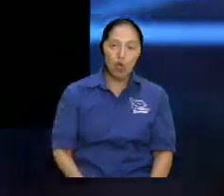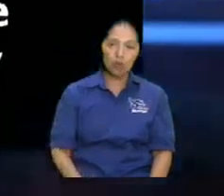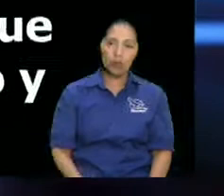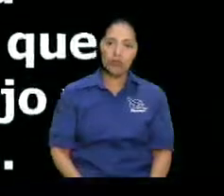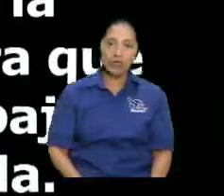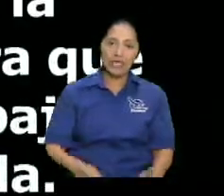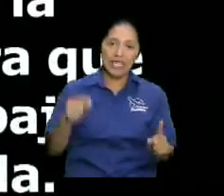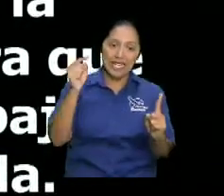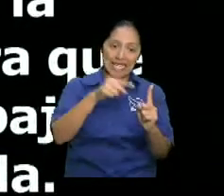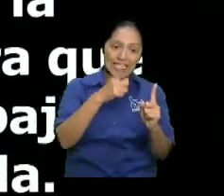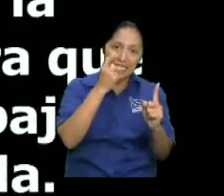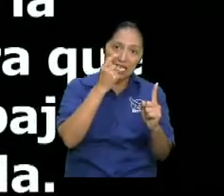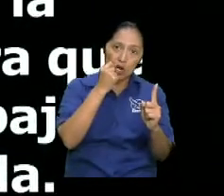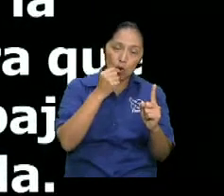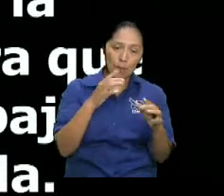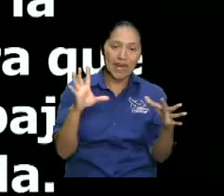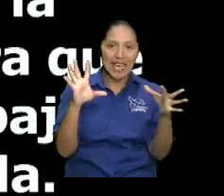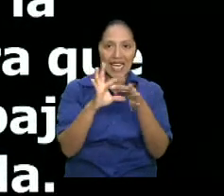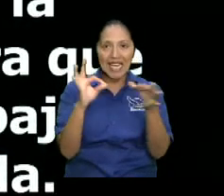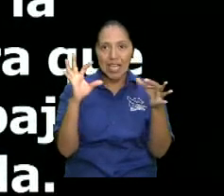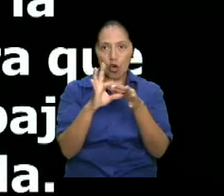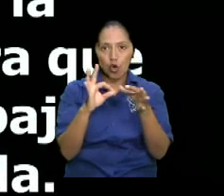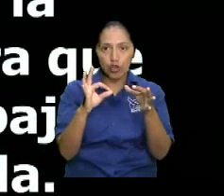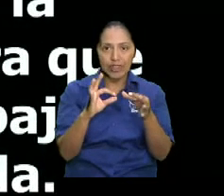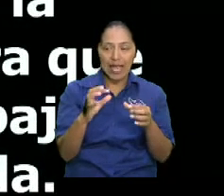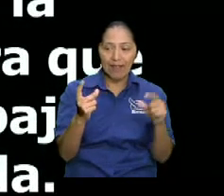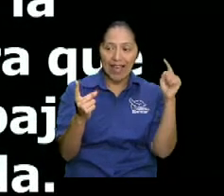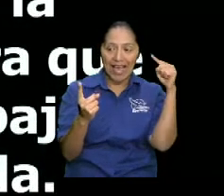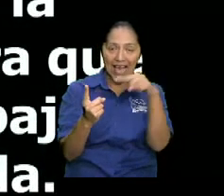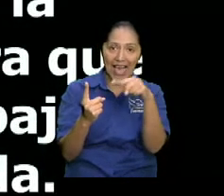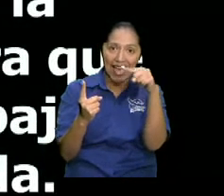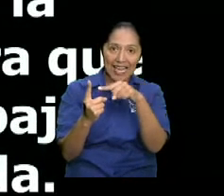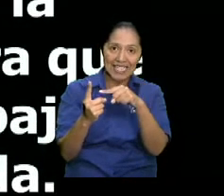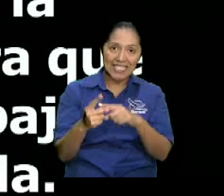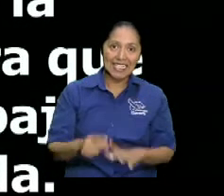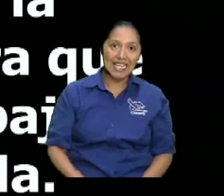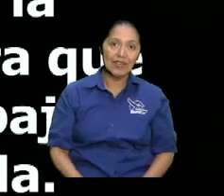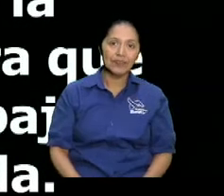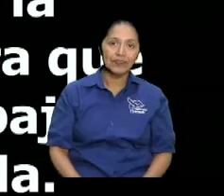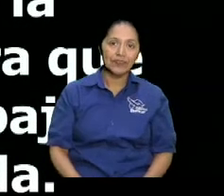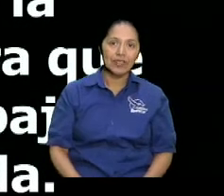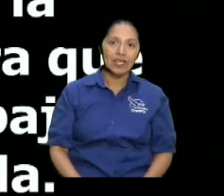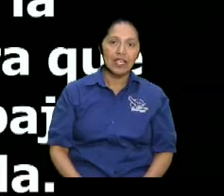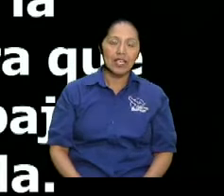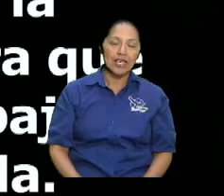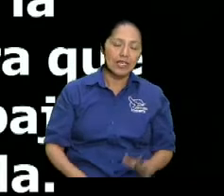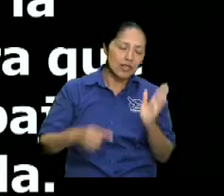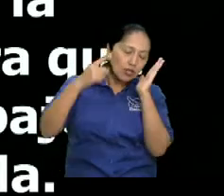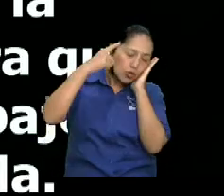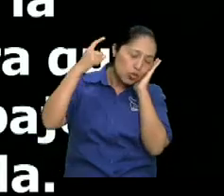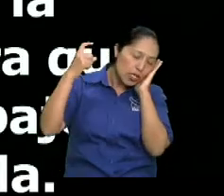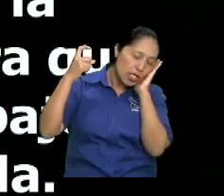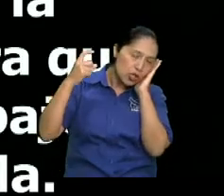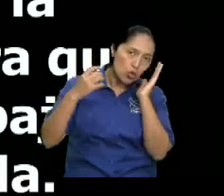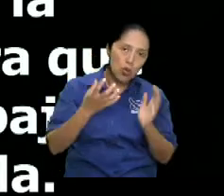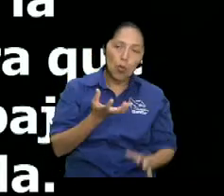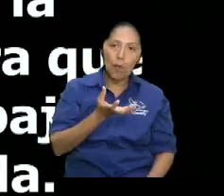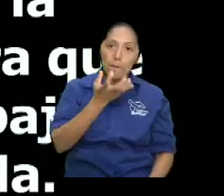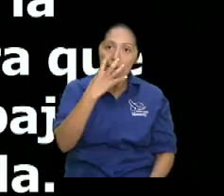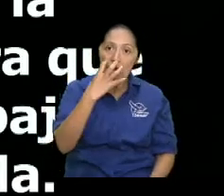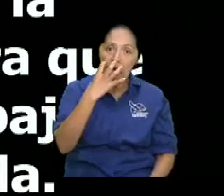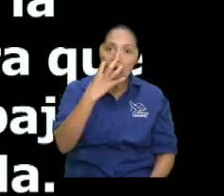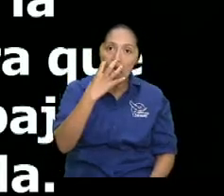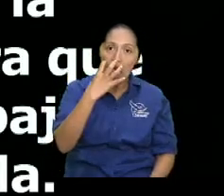amigo. Y decía, he aquí tuve un sueño, un pan de cebada iba rodando hasta el campamento. ¿Qué iba rodando?